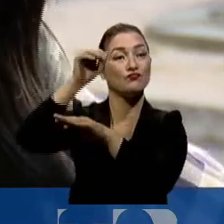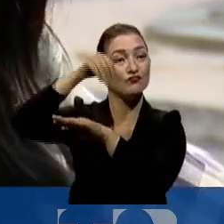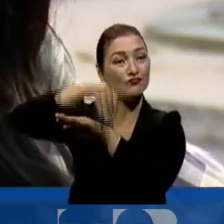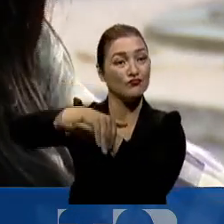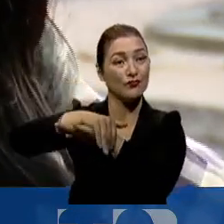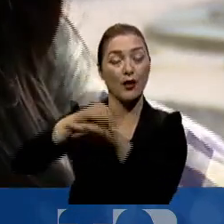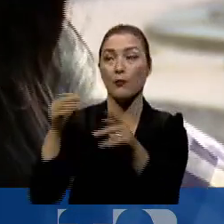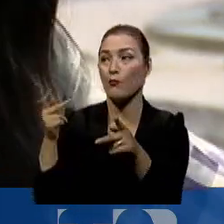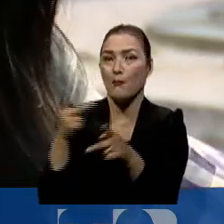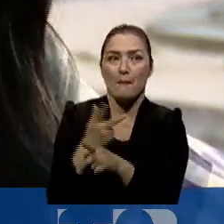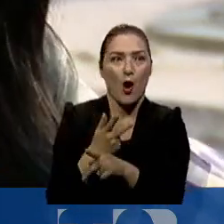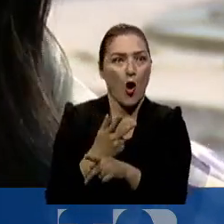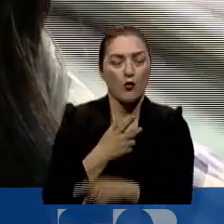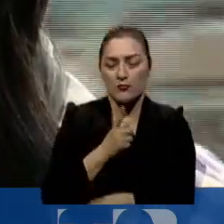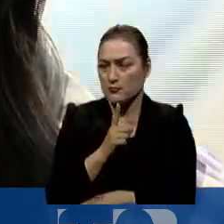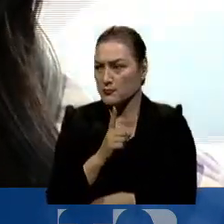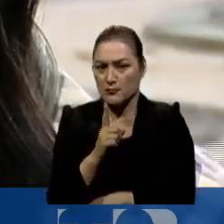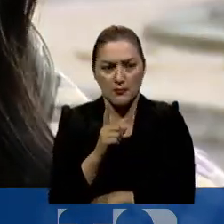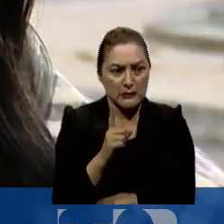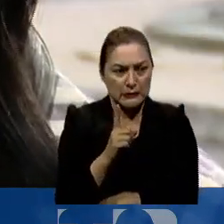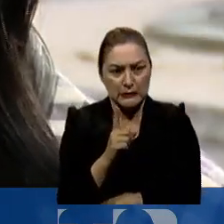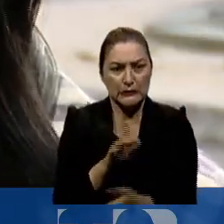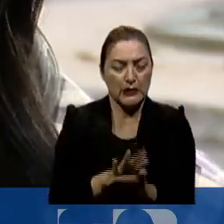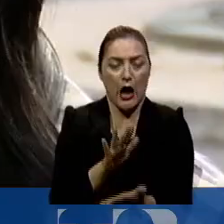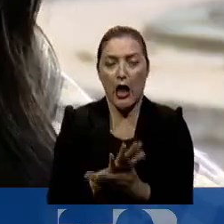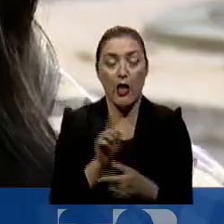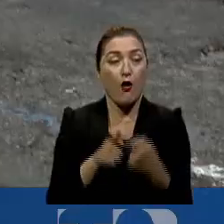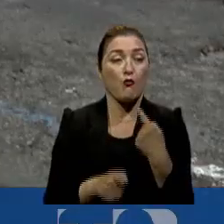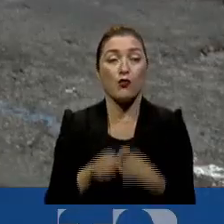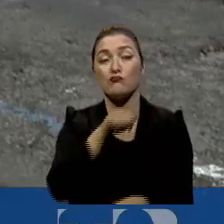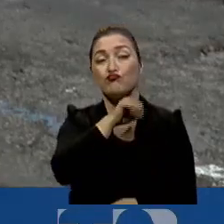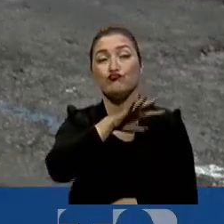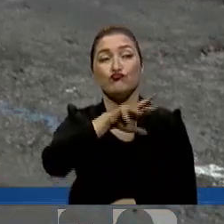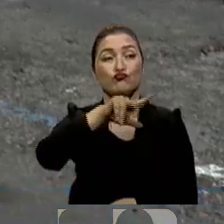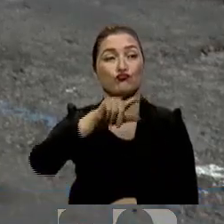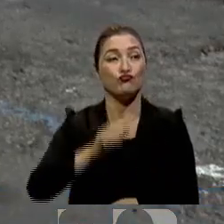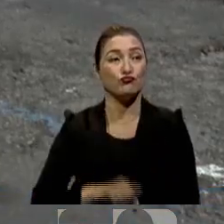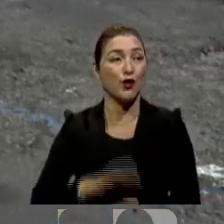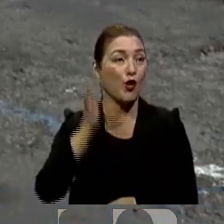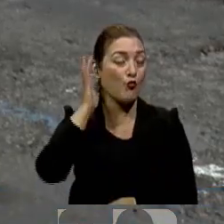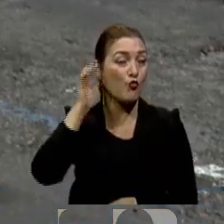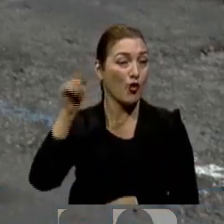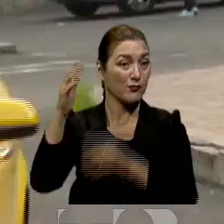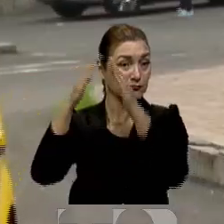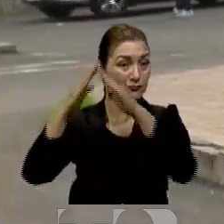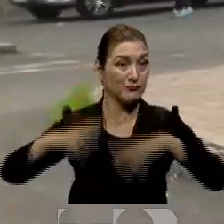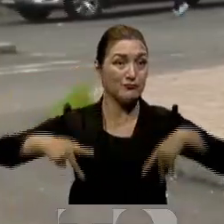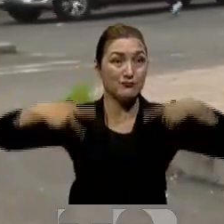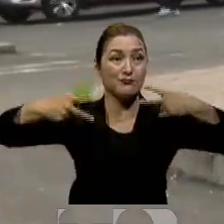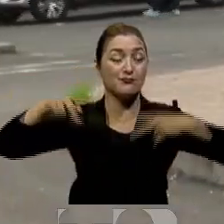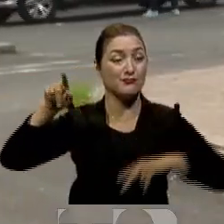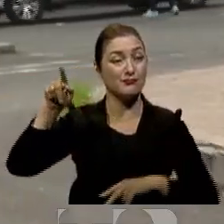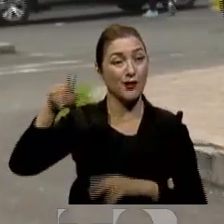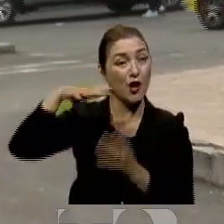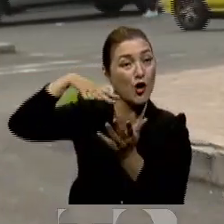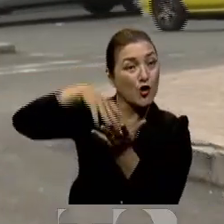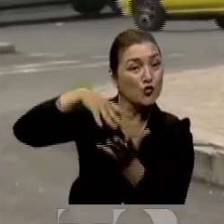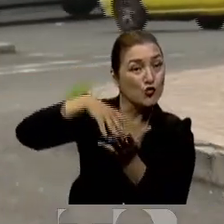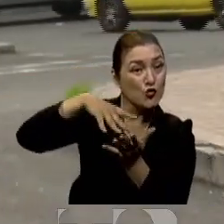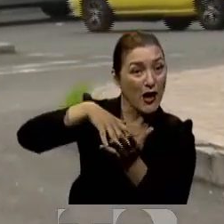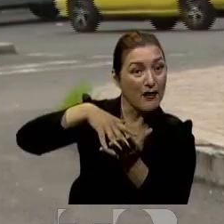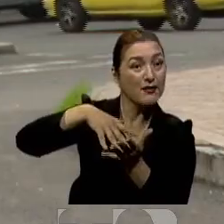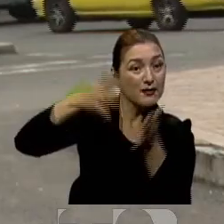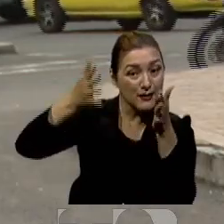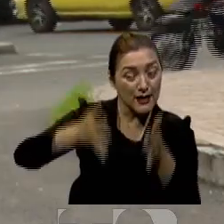tarde, esto es terrible porque la gente no puede pasar tranquila, aquí les roban. Sara Vega, moradora del sector, asegura que los estudiantes son el